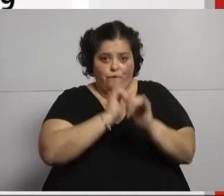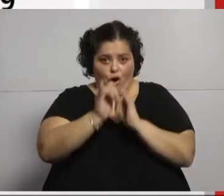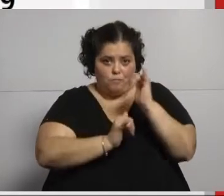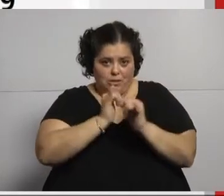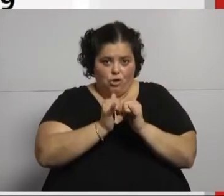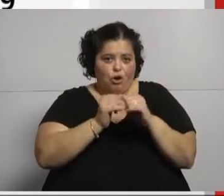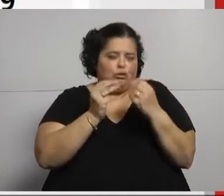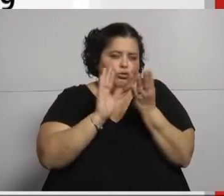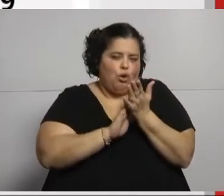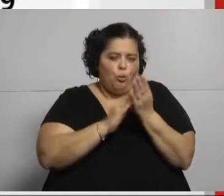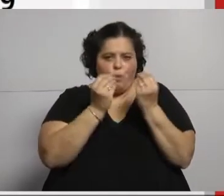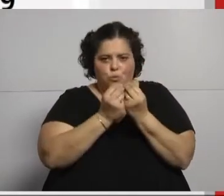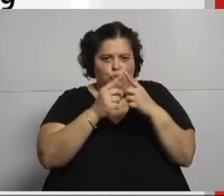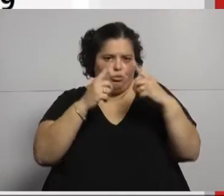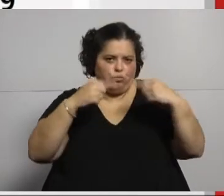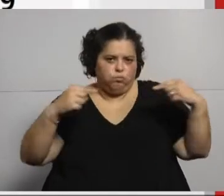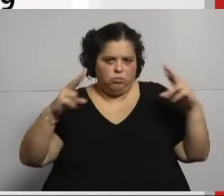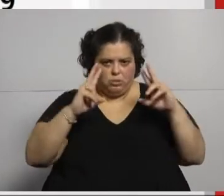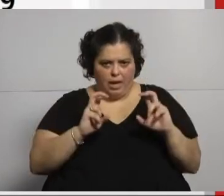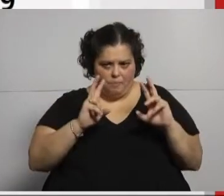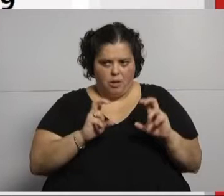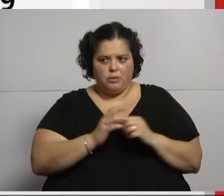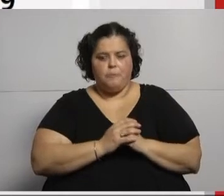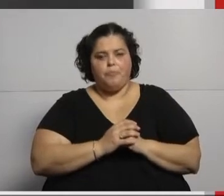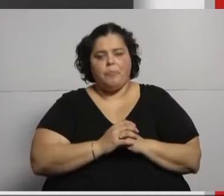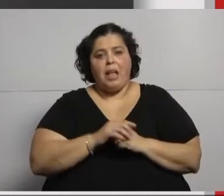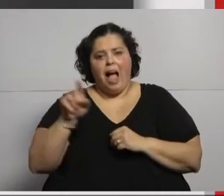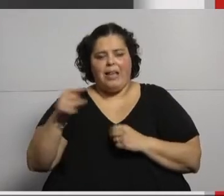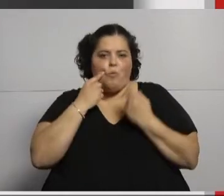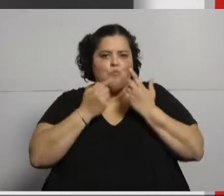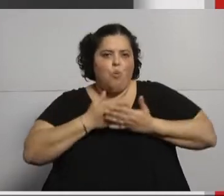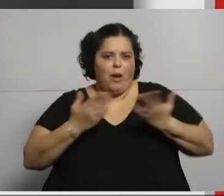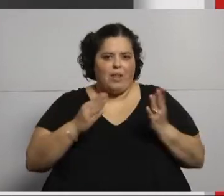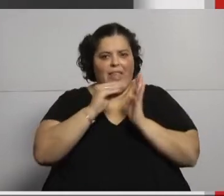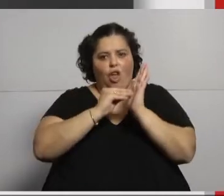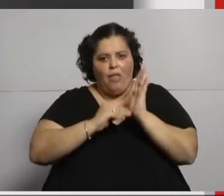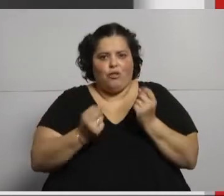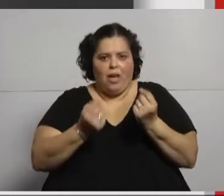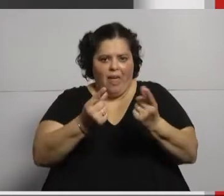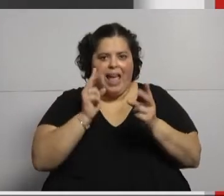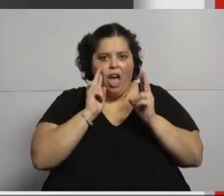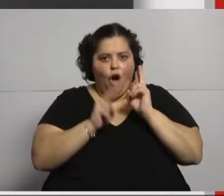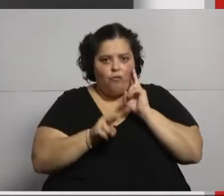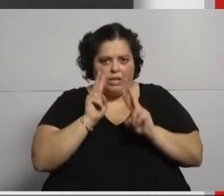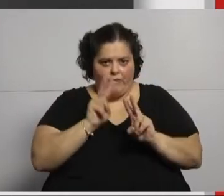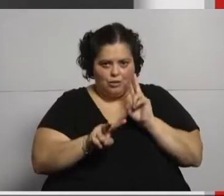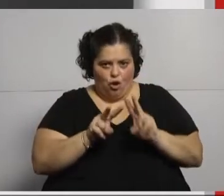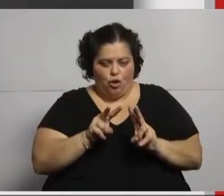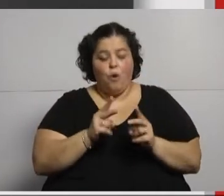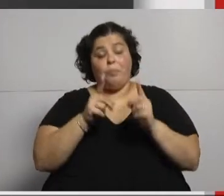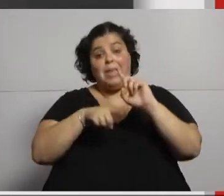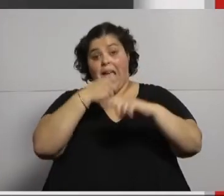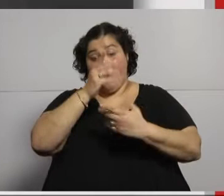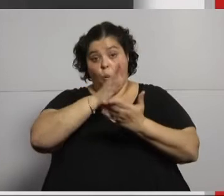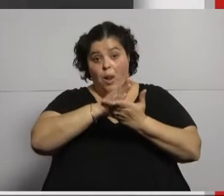muchos temas, ¿no es cierto? Ahí hay una muestra de los datos que arroja este observatorio, que es un trabajo que se tiene de manera permanente. Y el último